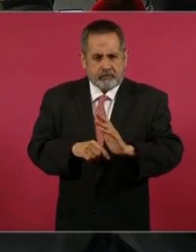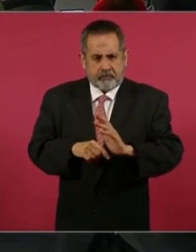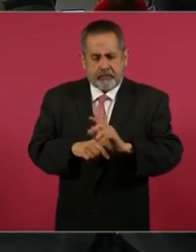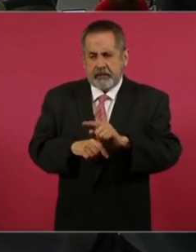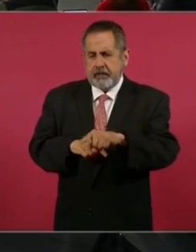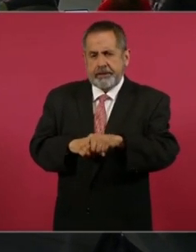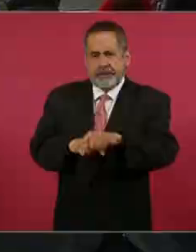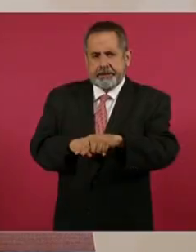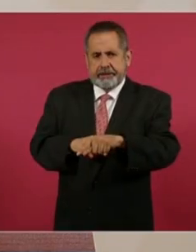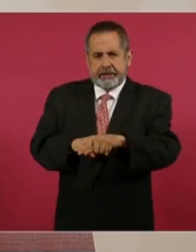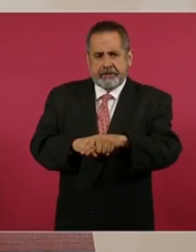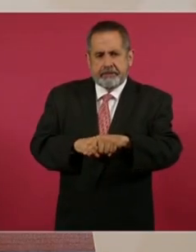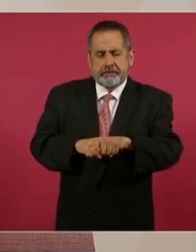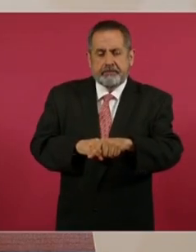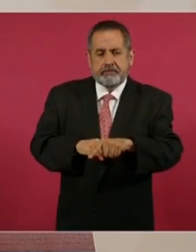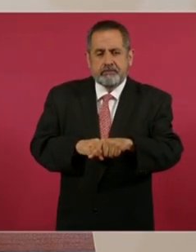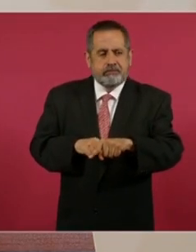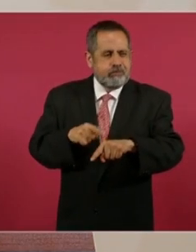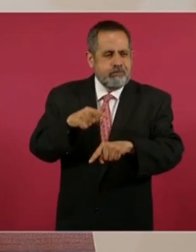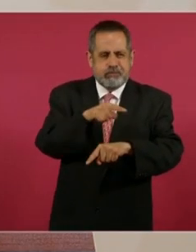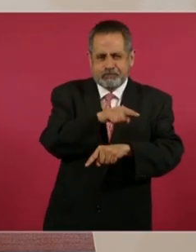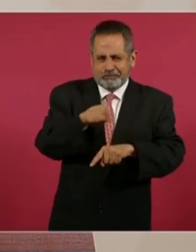esta guerra